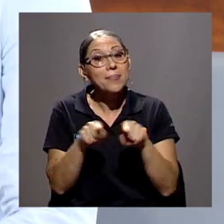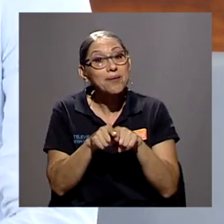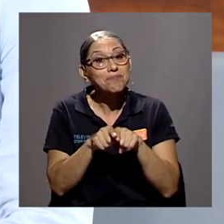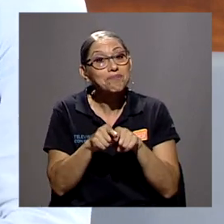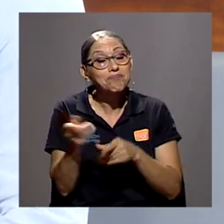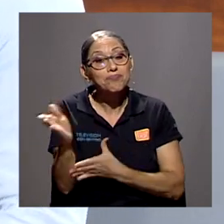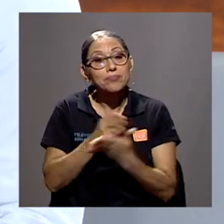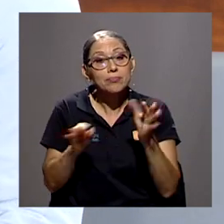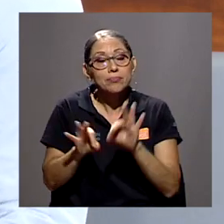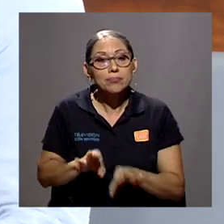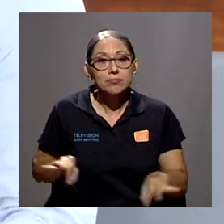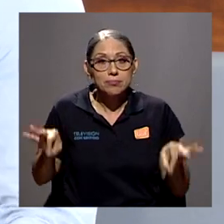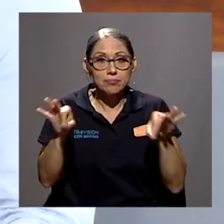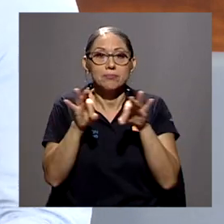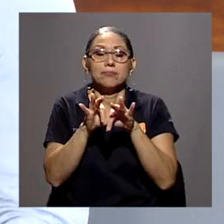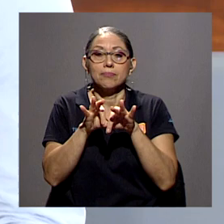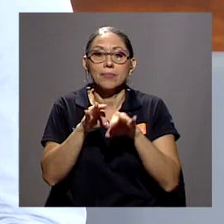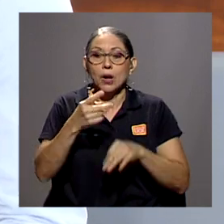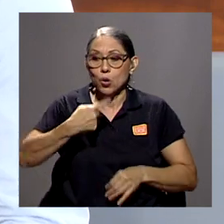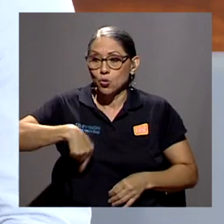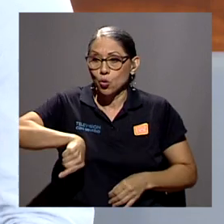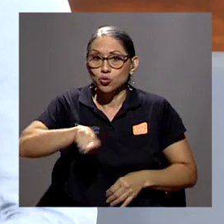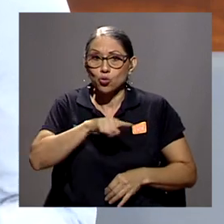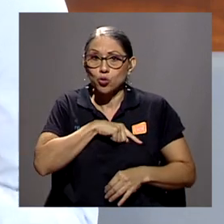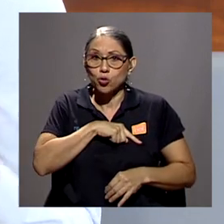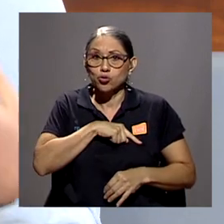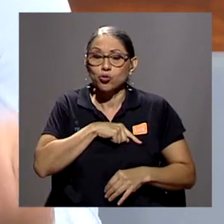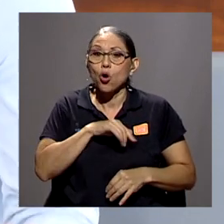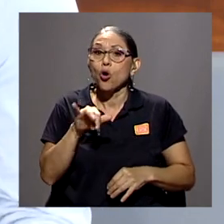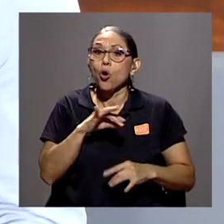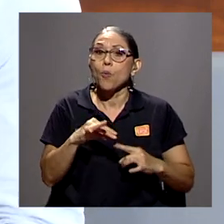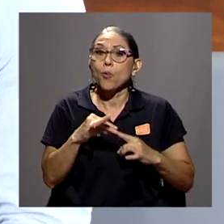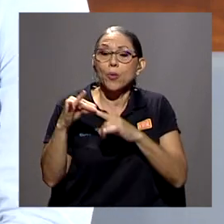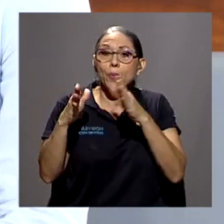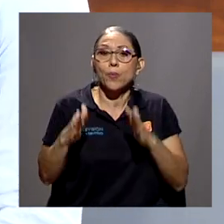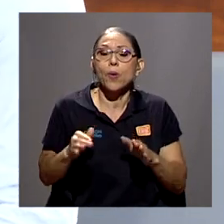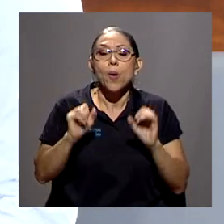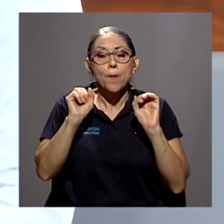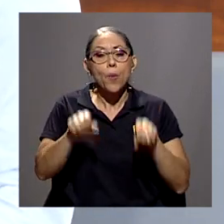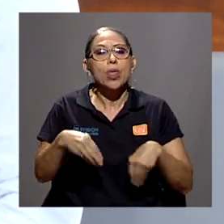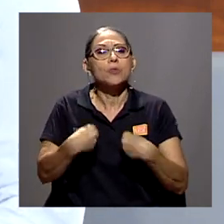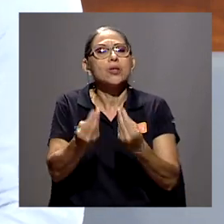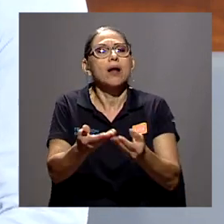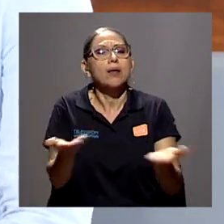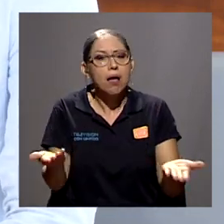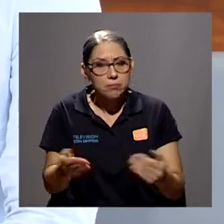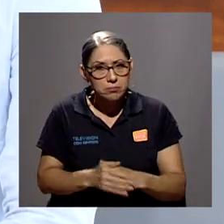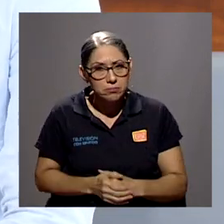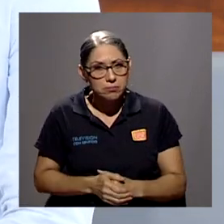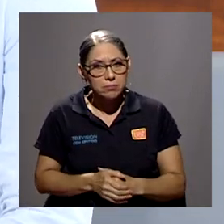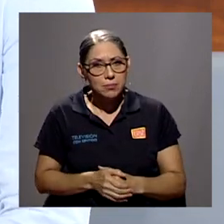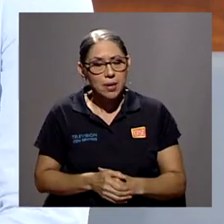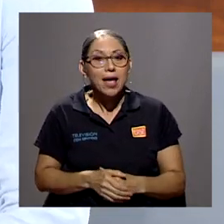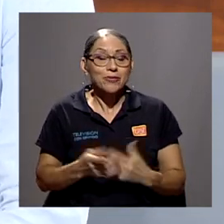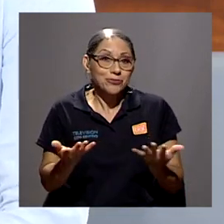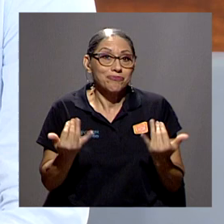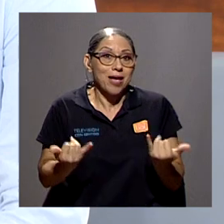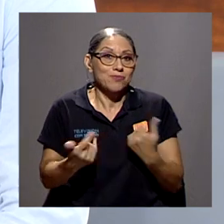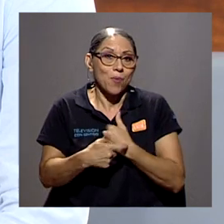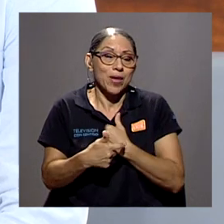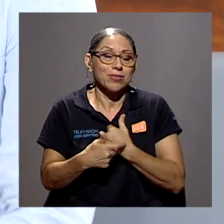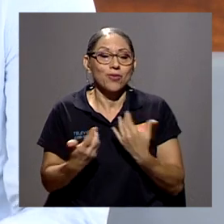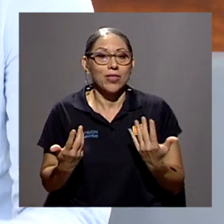parte muy importante que es este nosotros como percusionistas y lo que podemos aportar a la comunidad entonces creo que es momento de